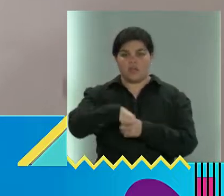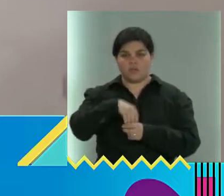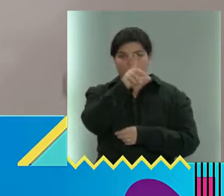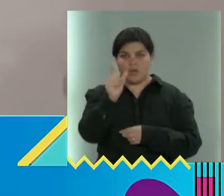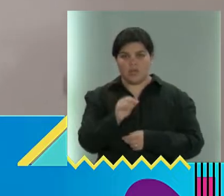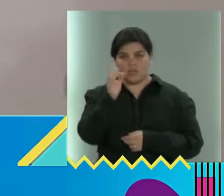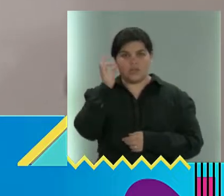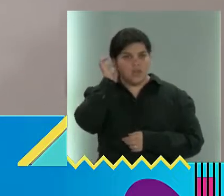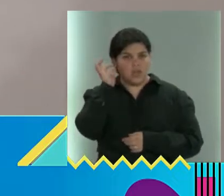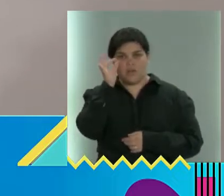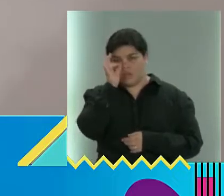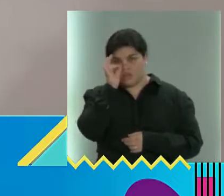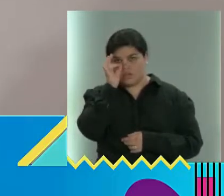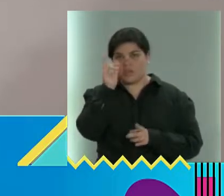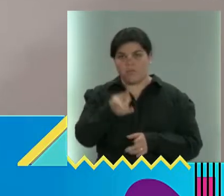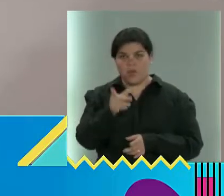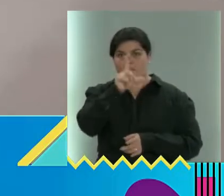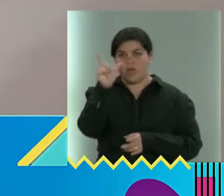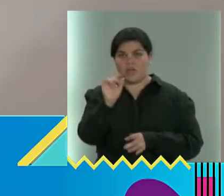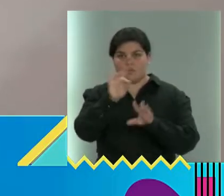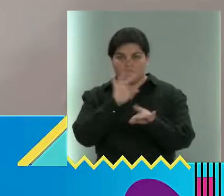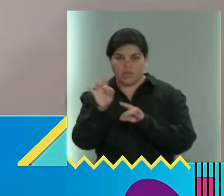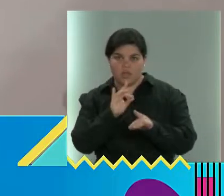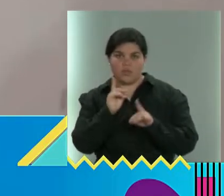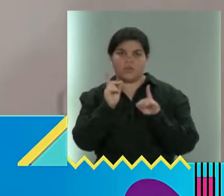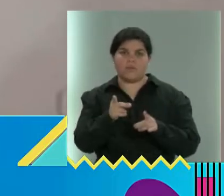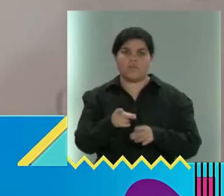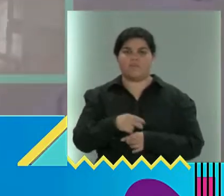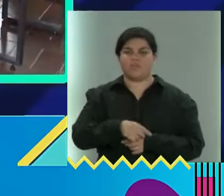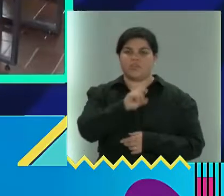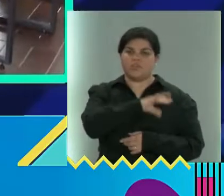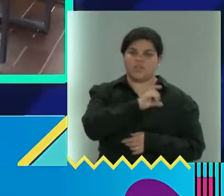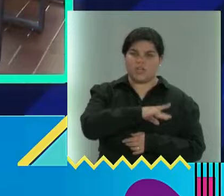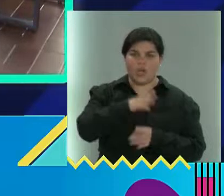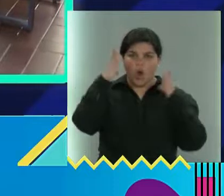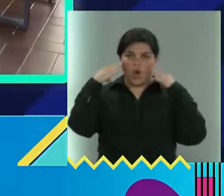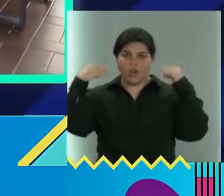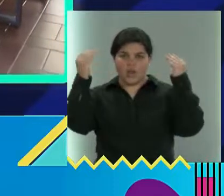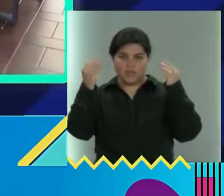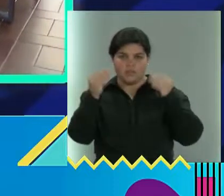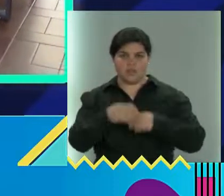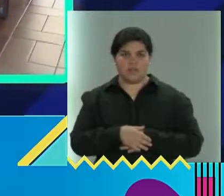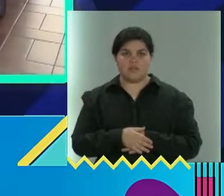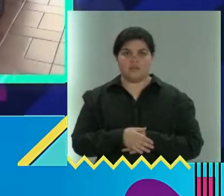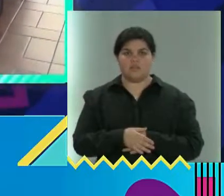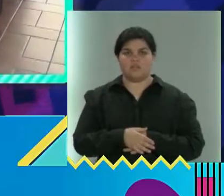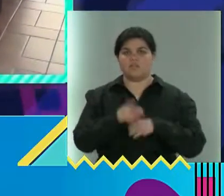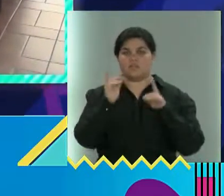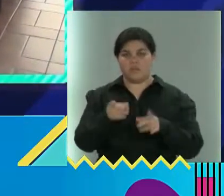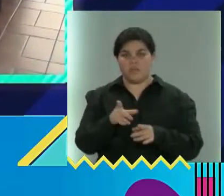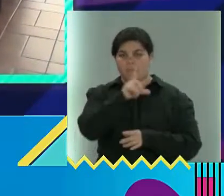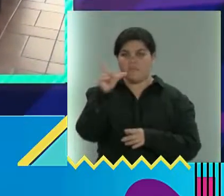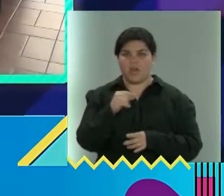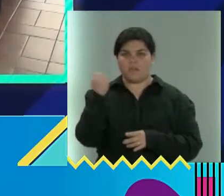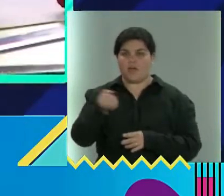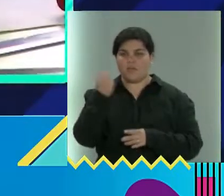países invitados, que en este caso ha sido Chile y Holanda, los Países Bajos. Recordemos que el país anfitrión es el